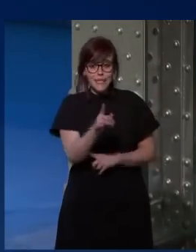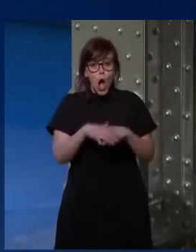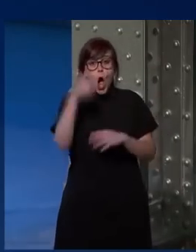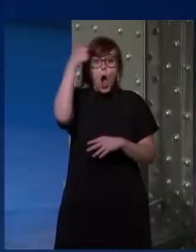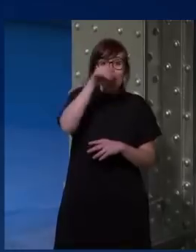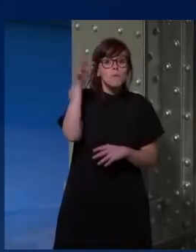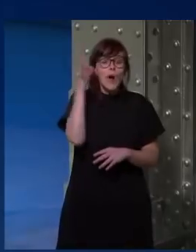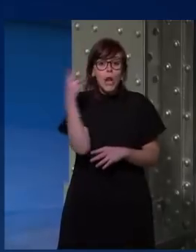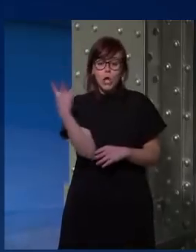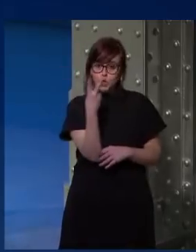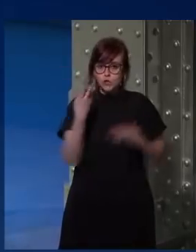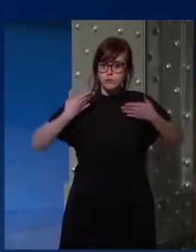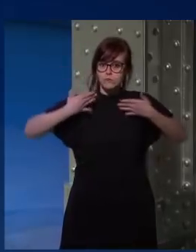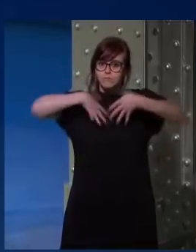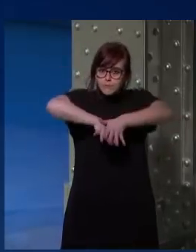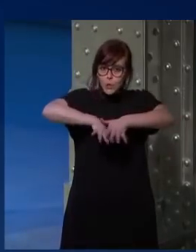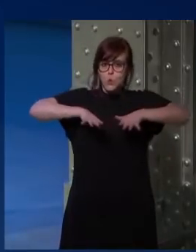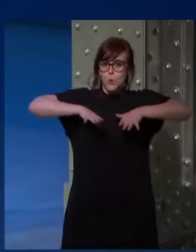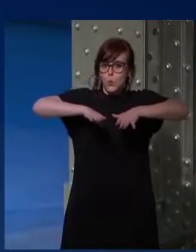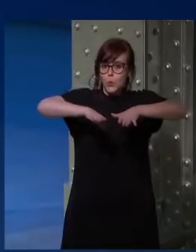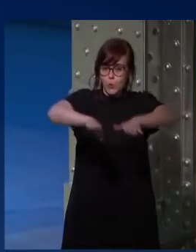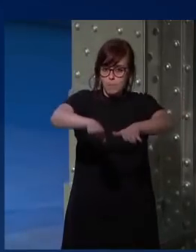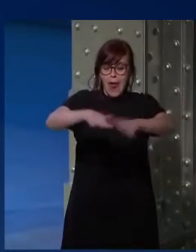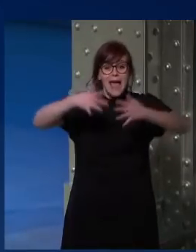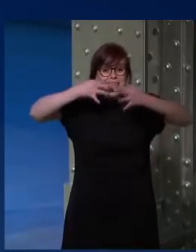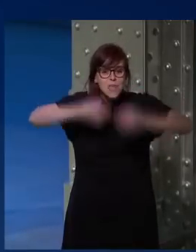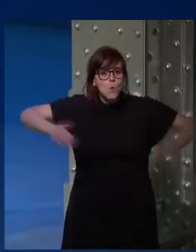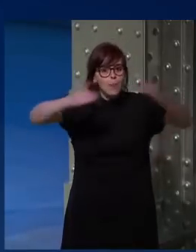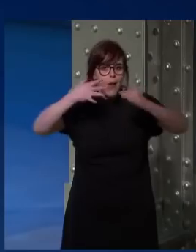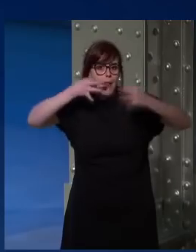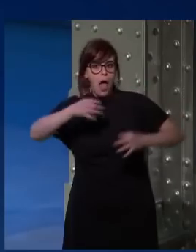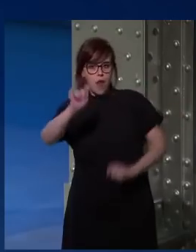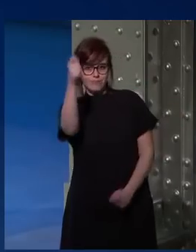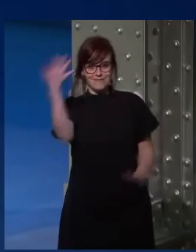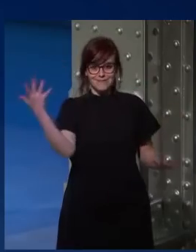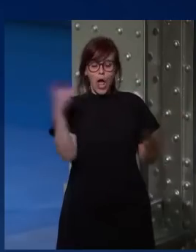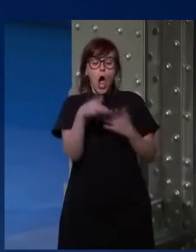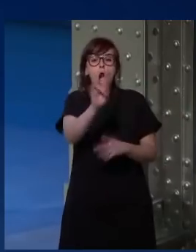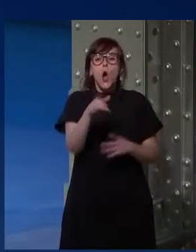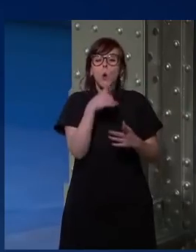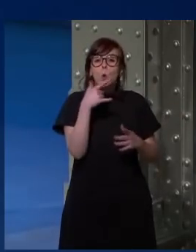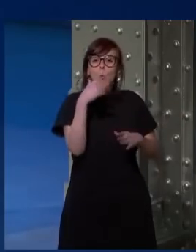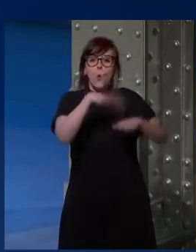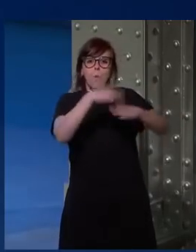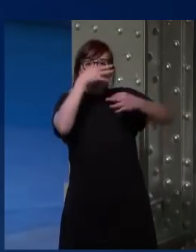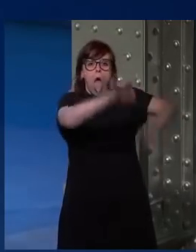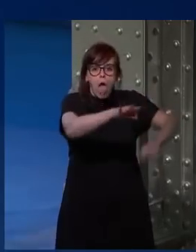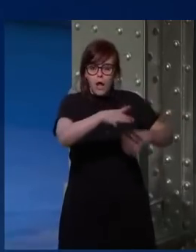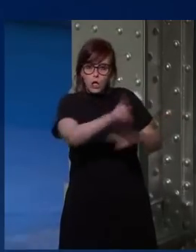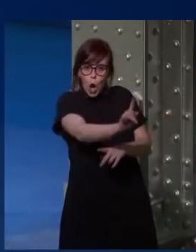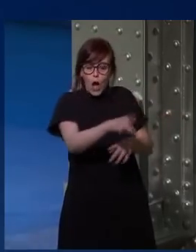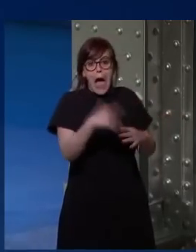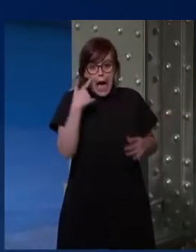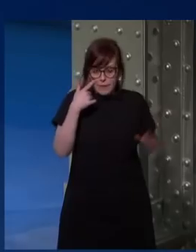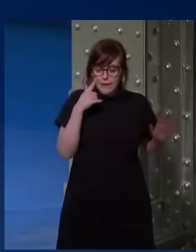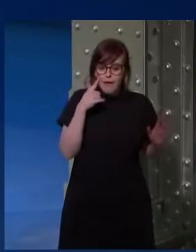deben avanzar en paralelo para conseguir esa igualdad real. En ningún momento se deja de lado o se culpa al hombre. Se culpa al hombre si estamos